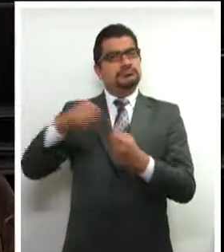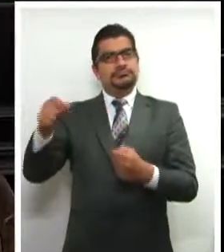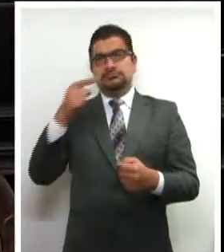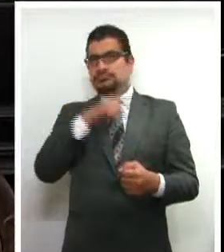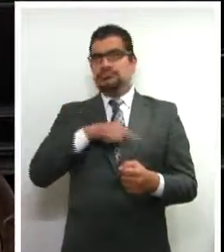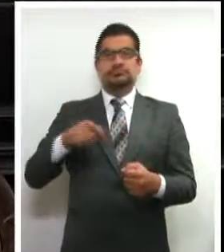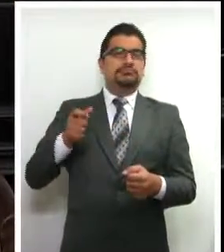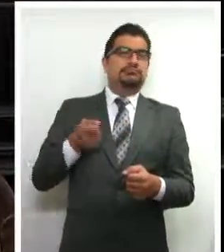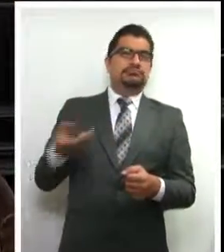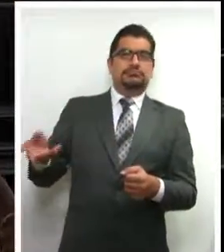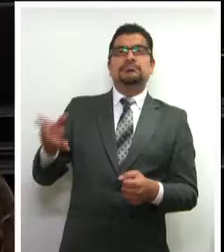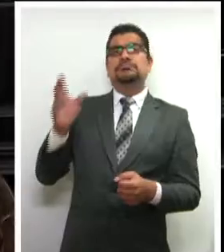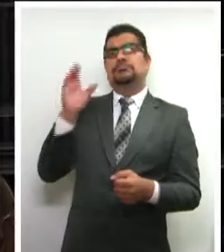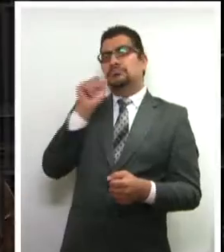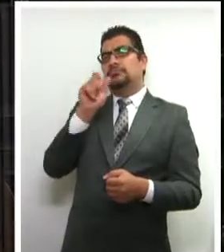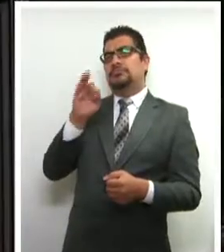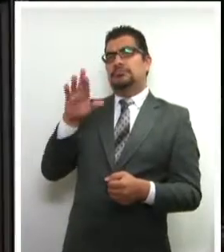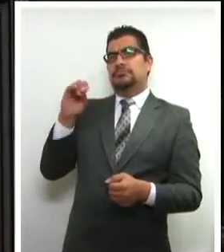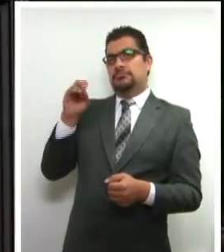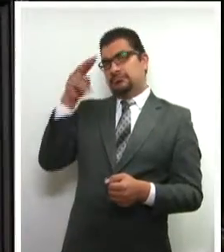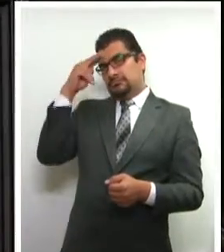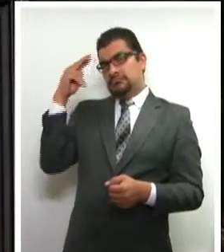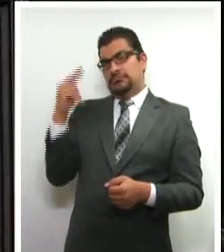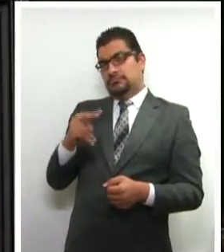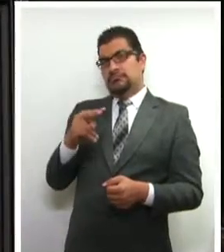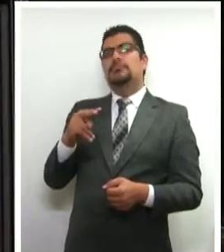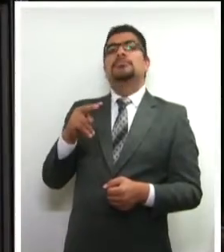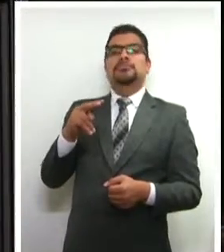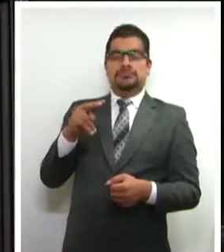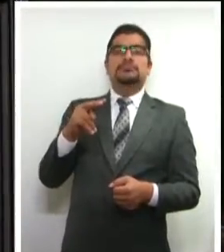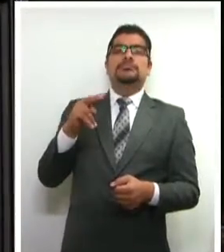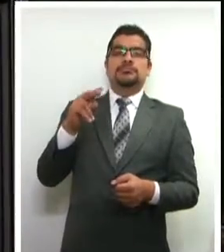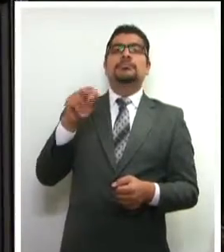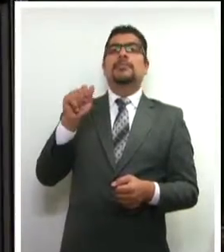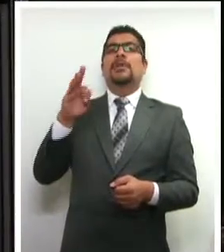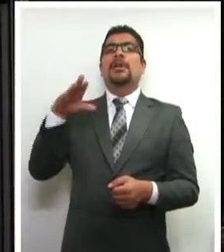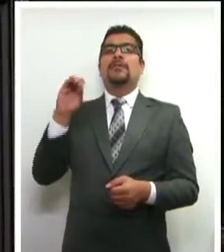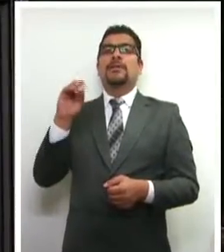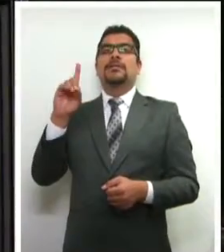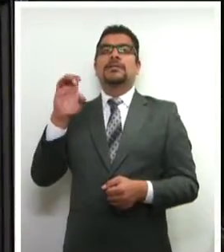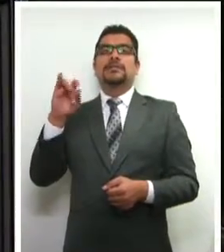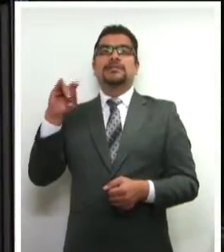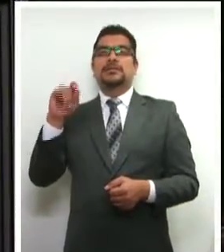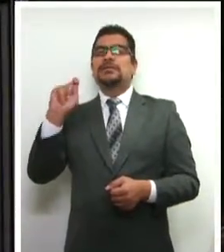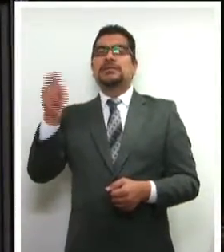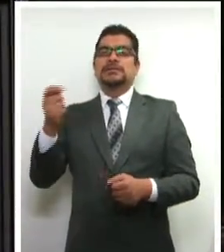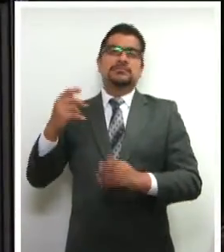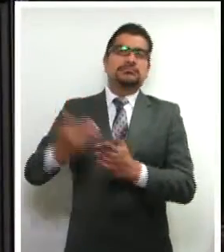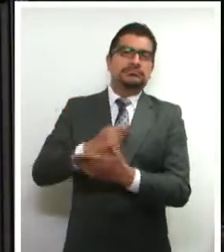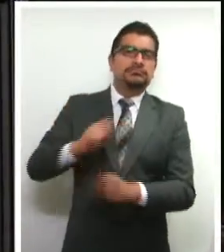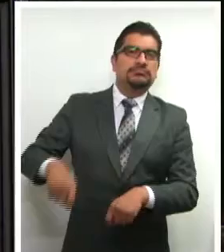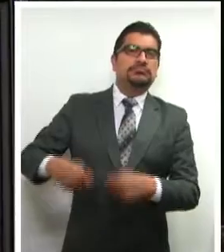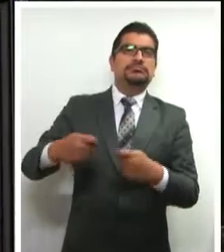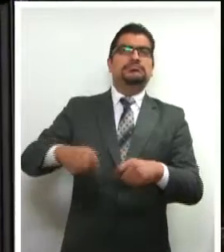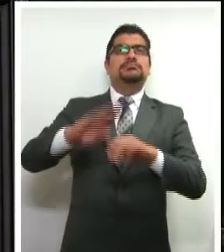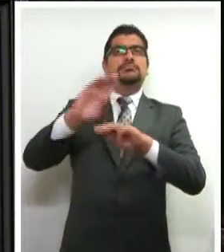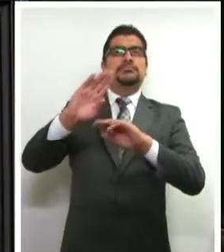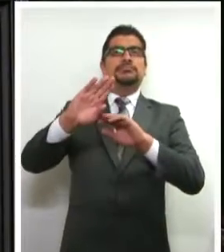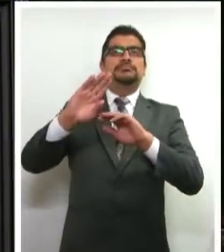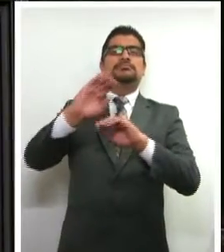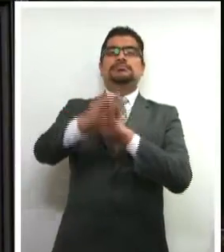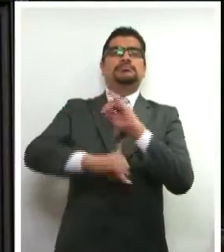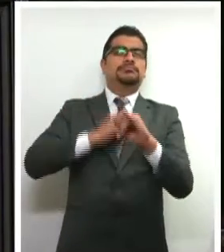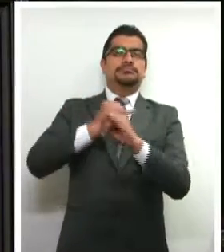de persona afromexicana, ya que la categoría afrodescendiente es utilizada a nivel